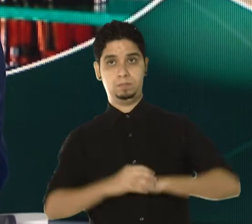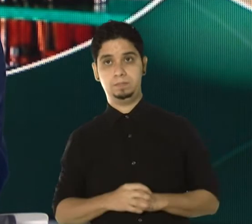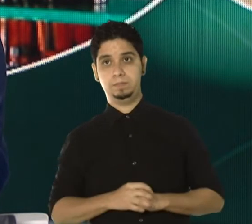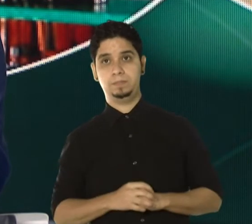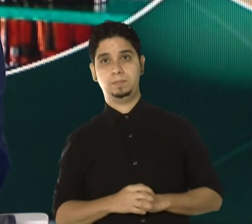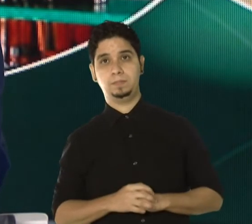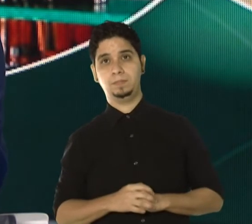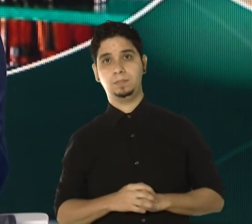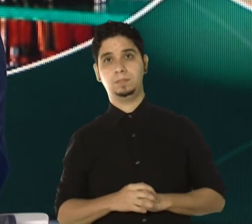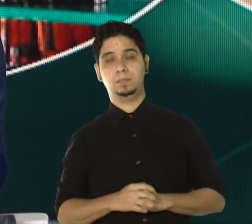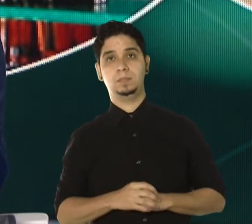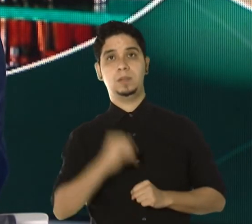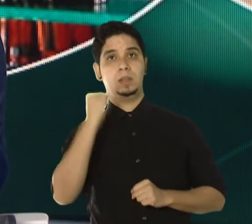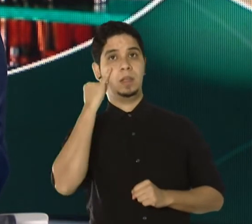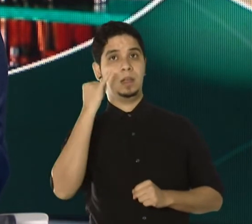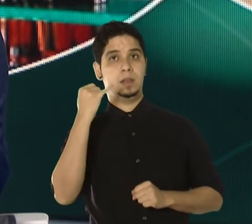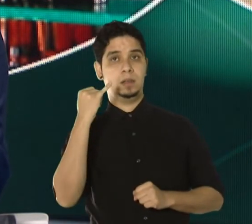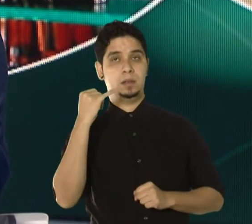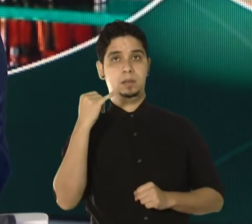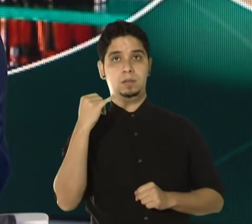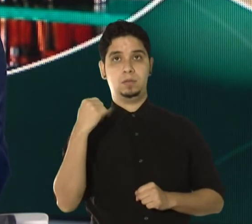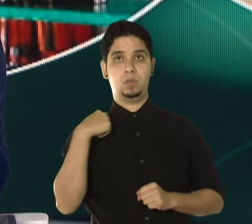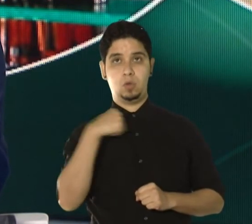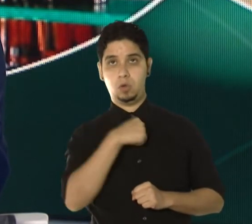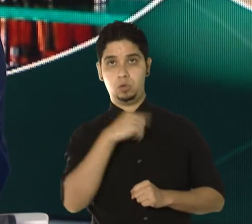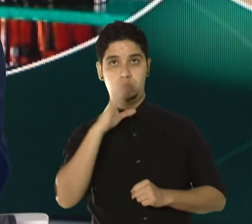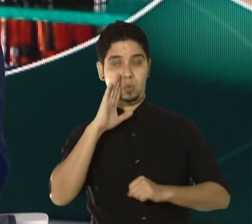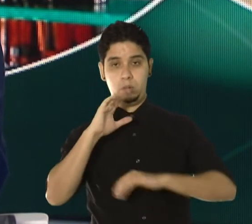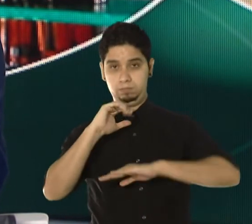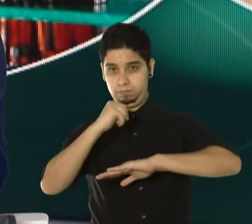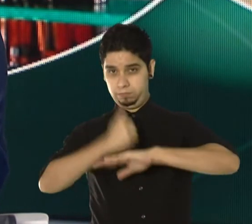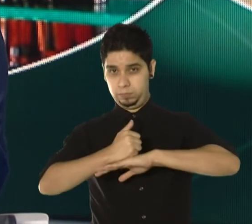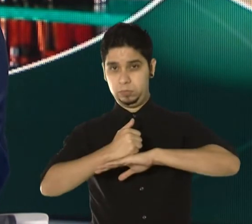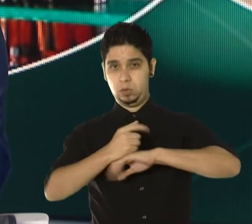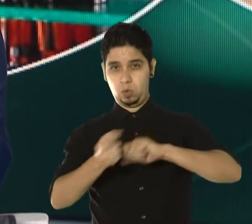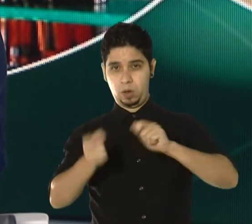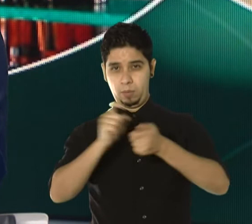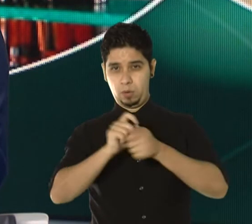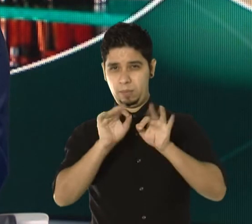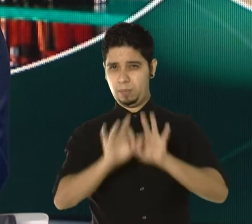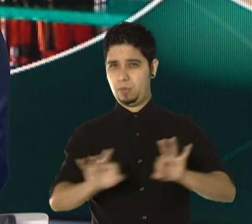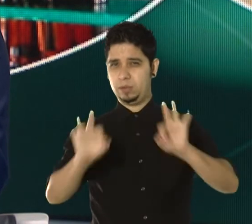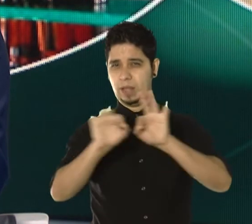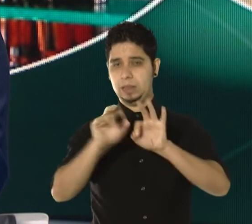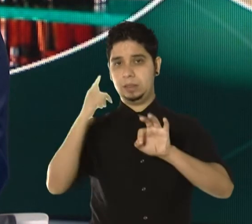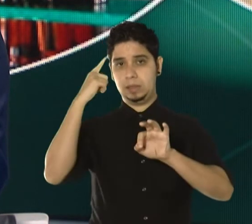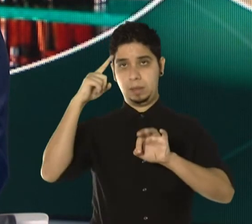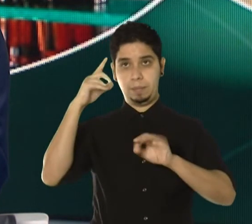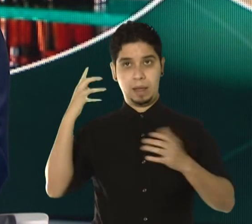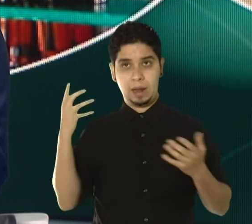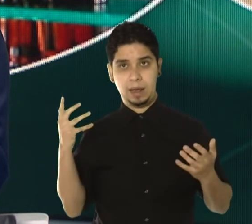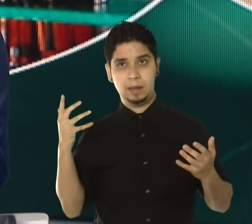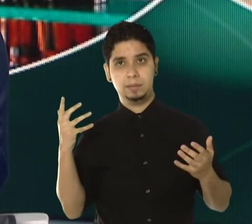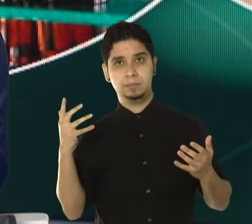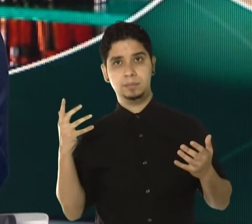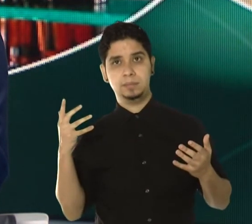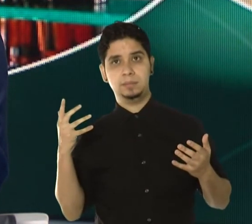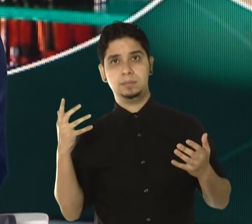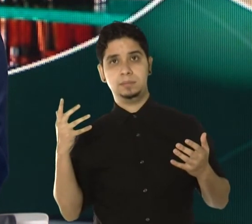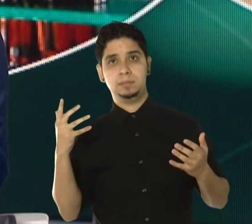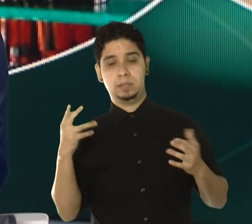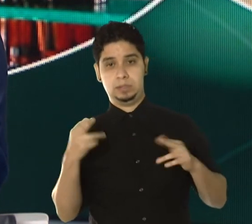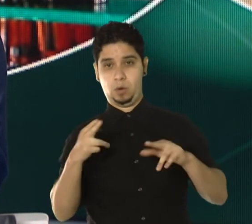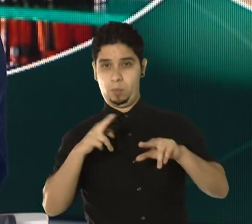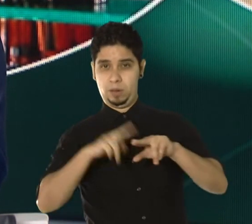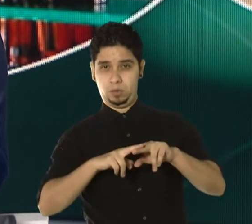es, si nosotros vamos a implantar los cambios que son necesarios para que ese